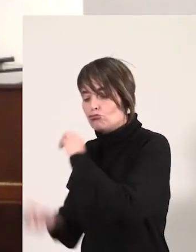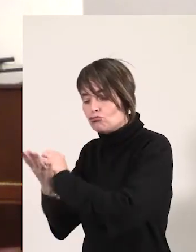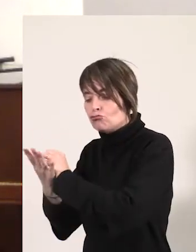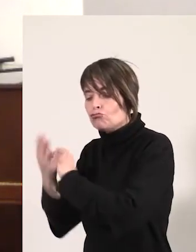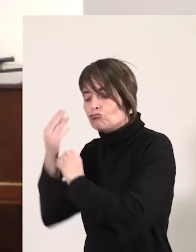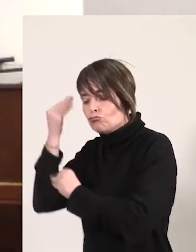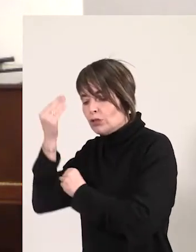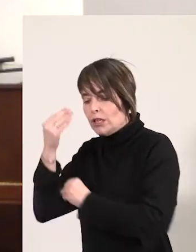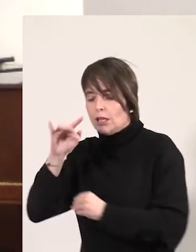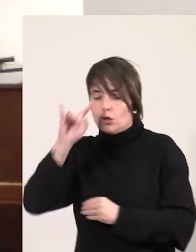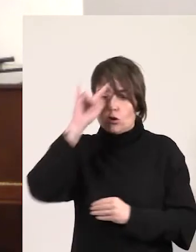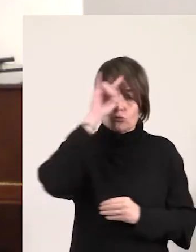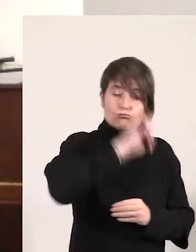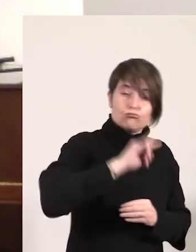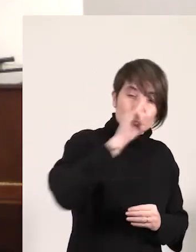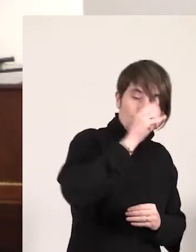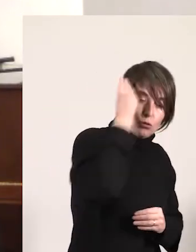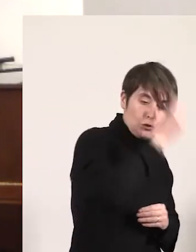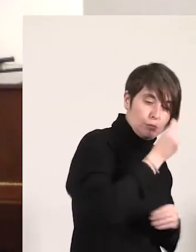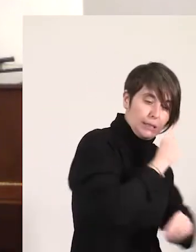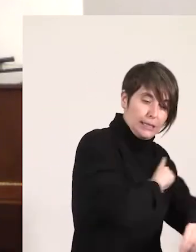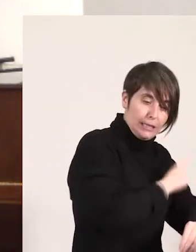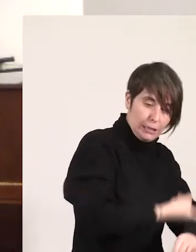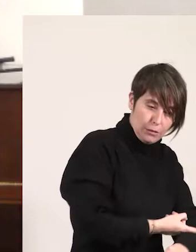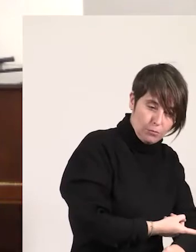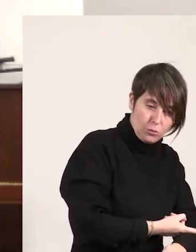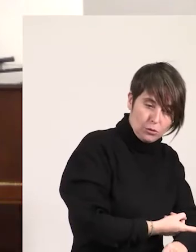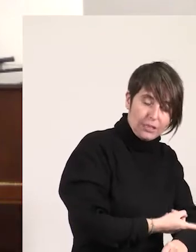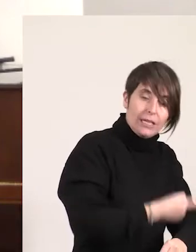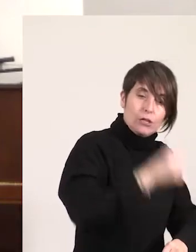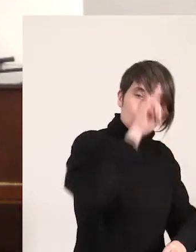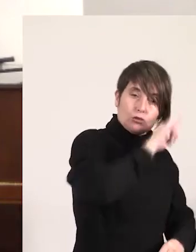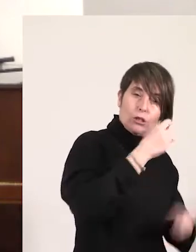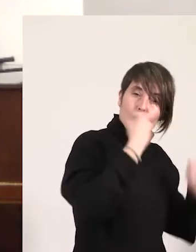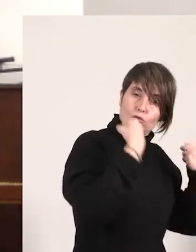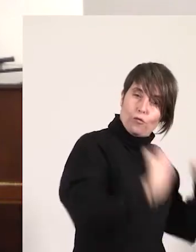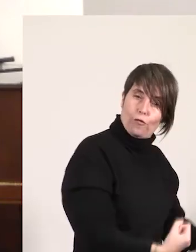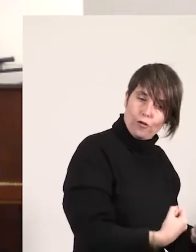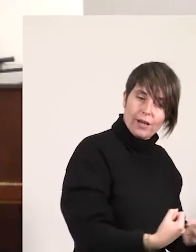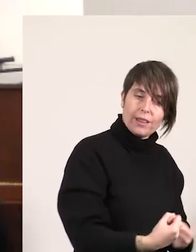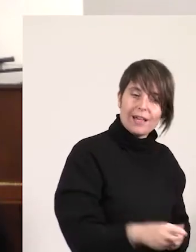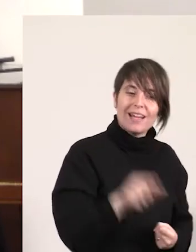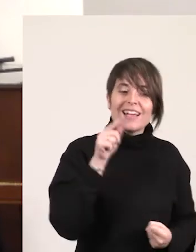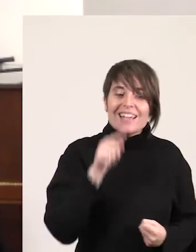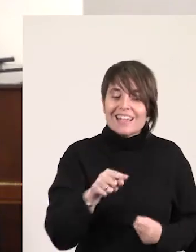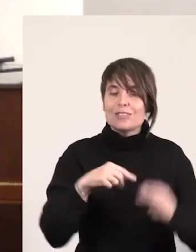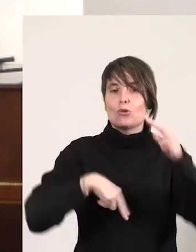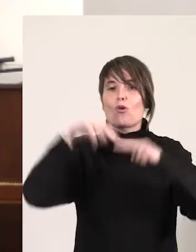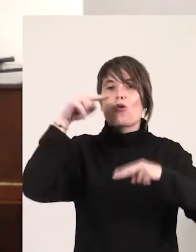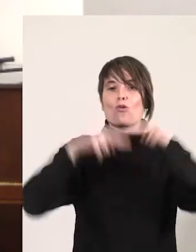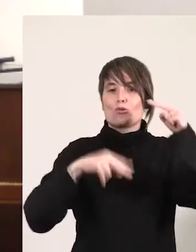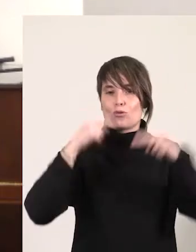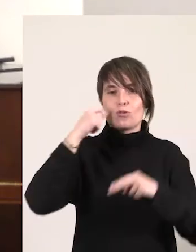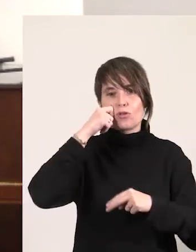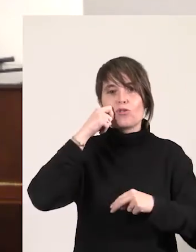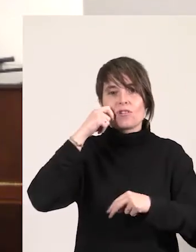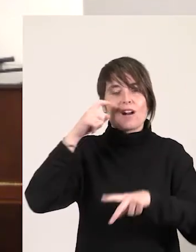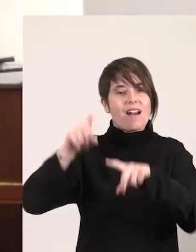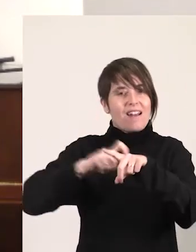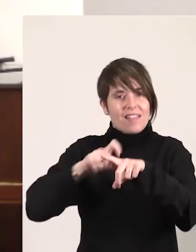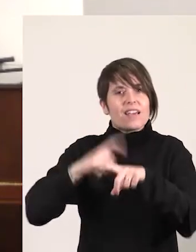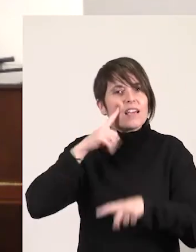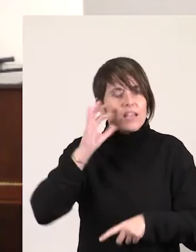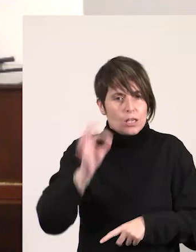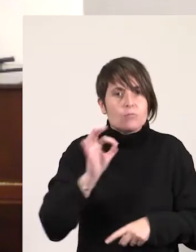los que crean y los negros o los que piensan, ¿no? Por ejemplo, en deporte, y los negros son los que tienen fuerza, ¿no? Esta es